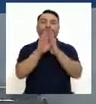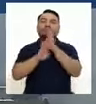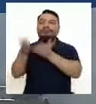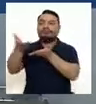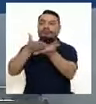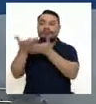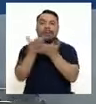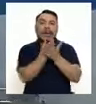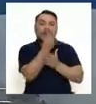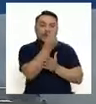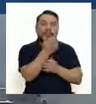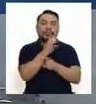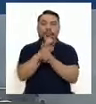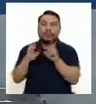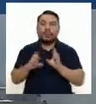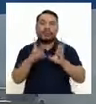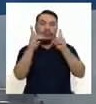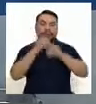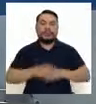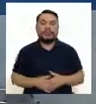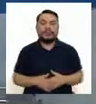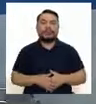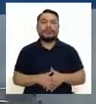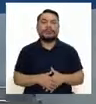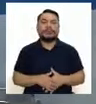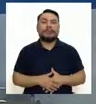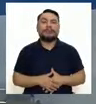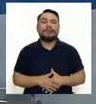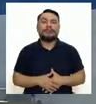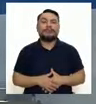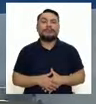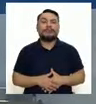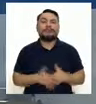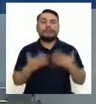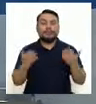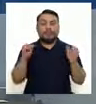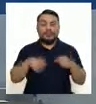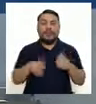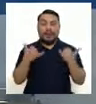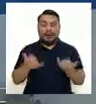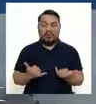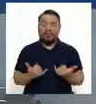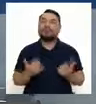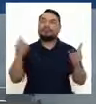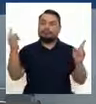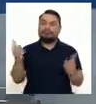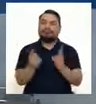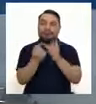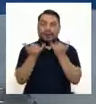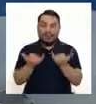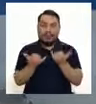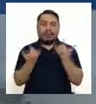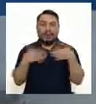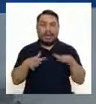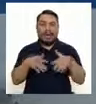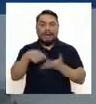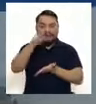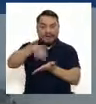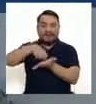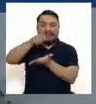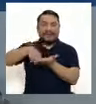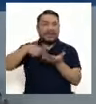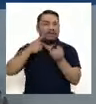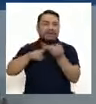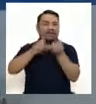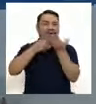educativo, así lo ha dado a conocer, y que, digamos, se va a plasmar, se va a concretar, no